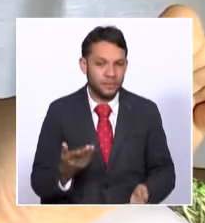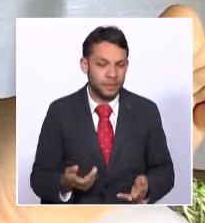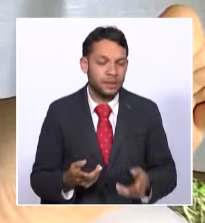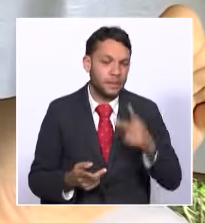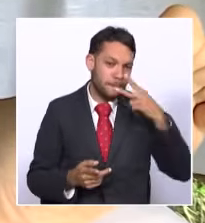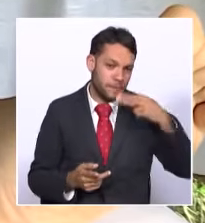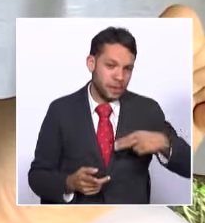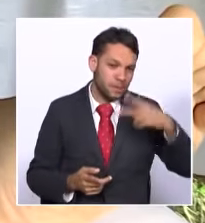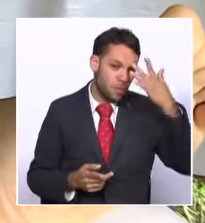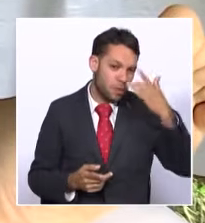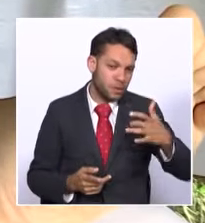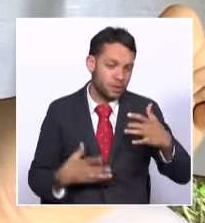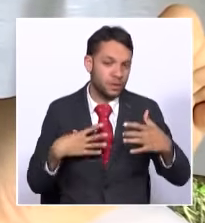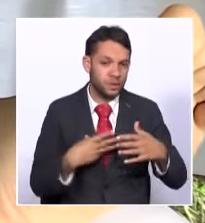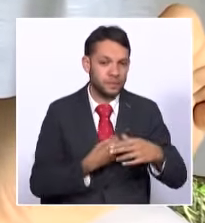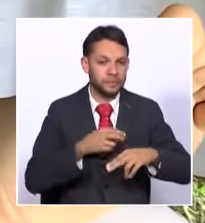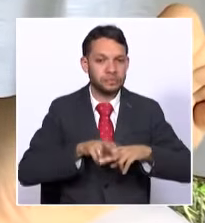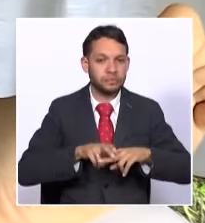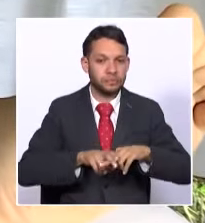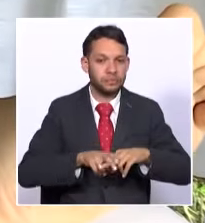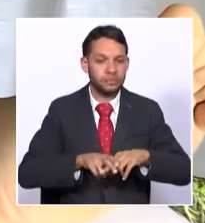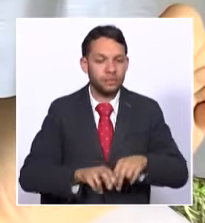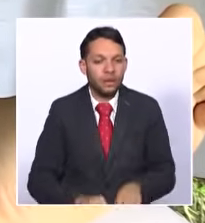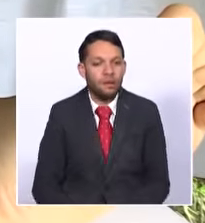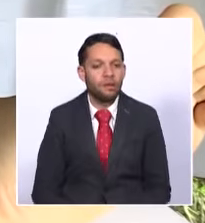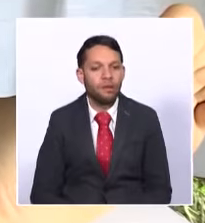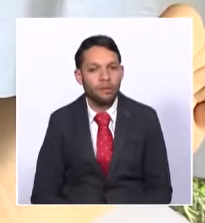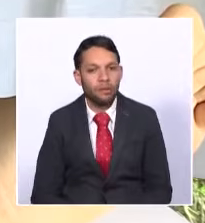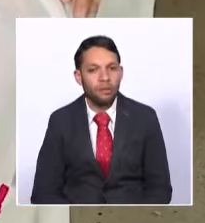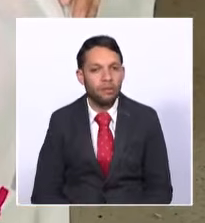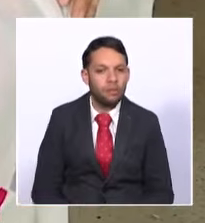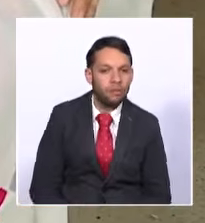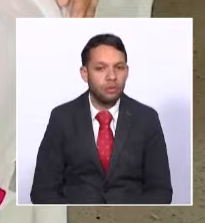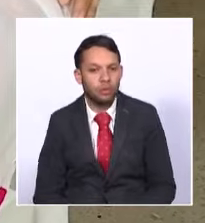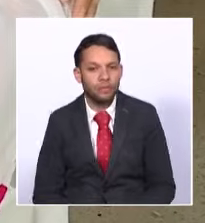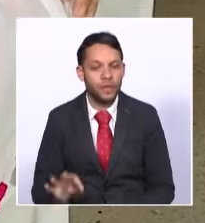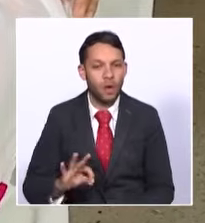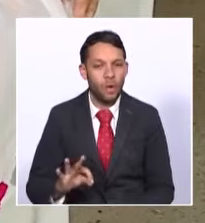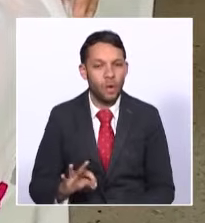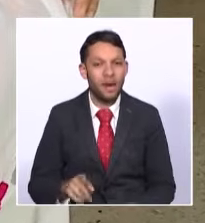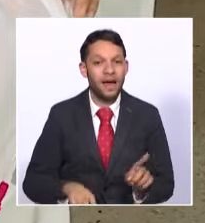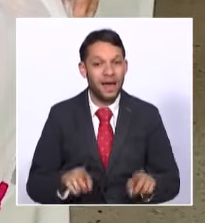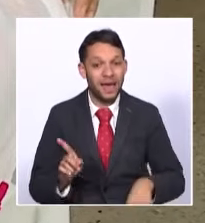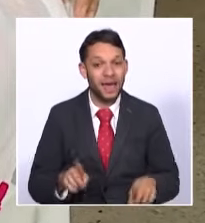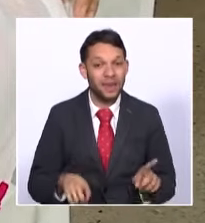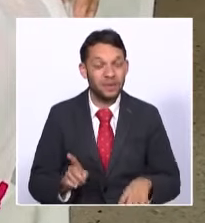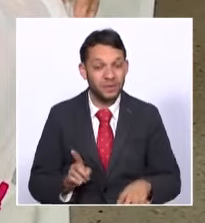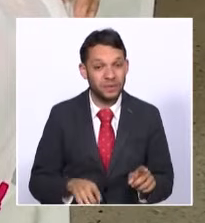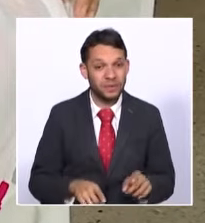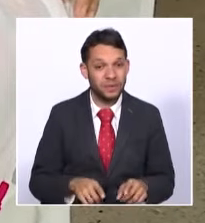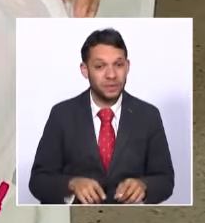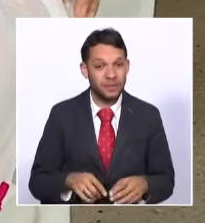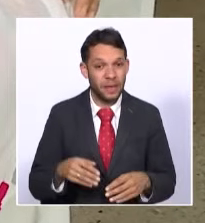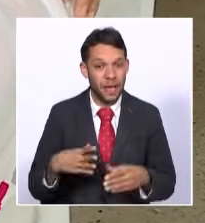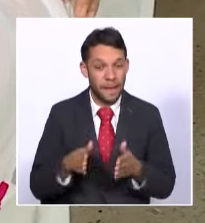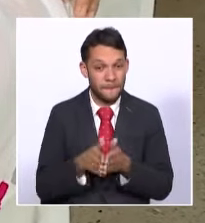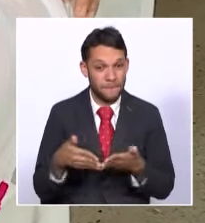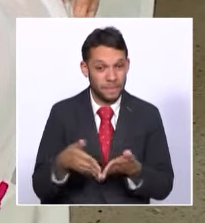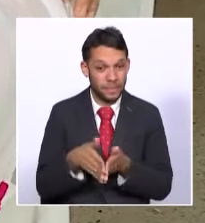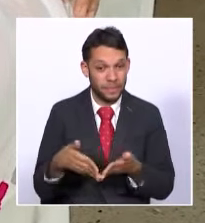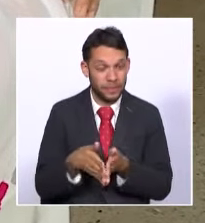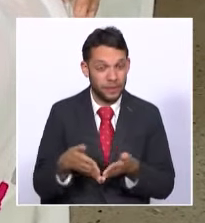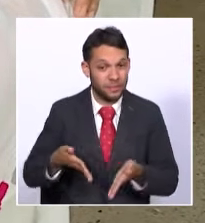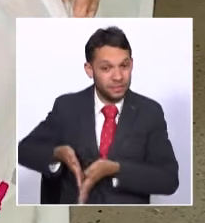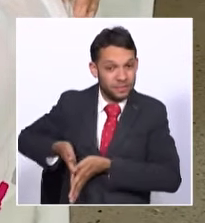aparentes? Porque nos sentamos mal, por algo tan sencillo como cargar la billetera en la parte posterior, en el